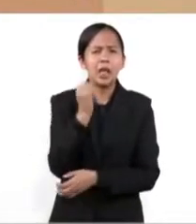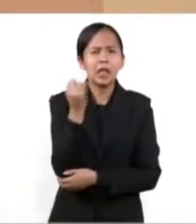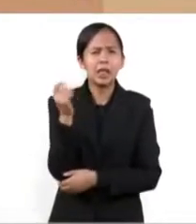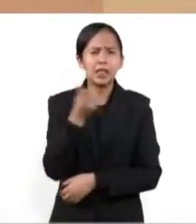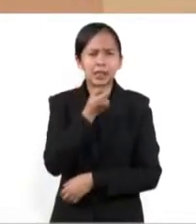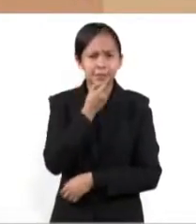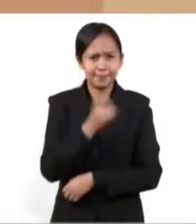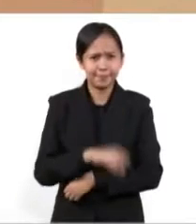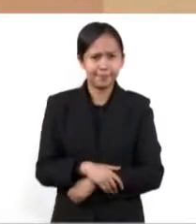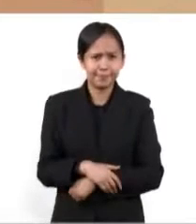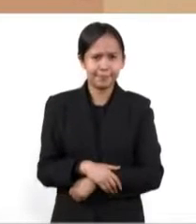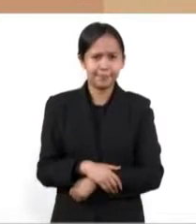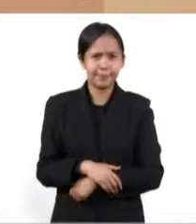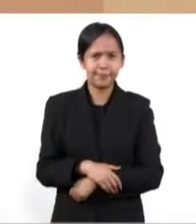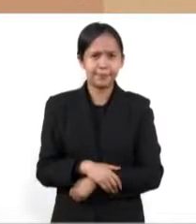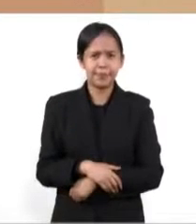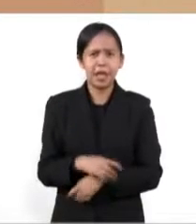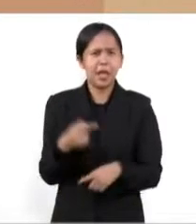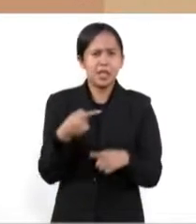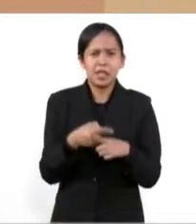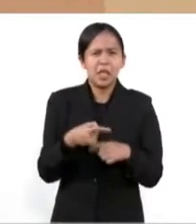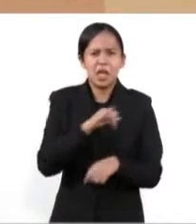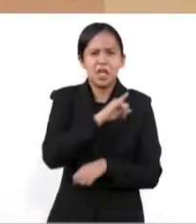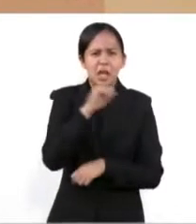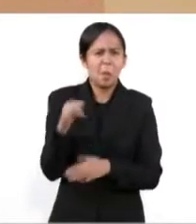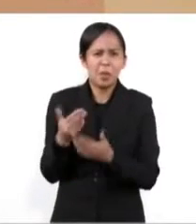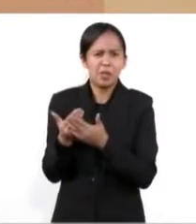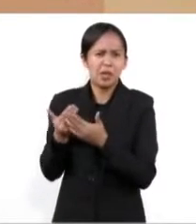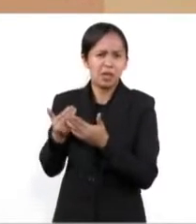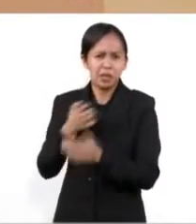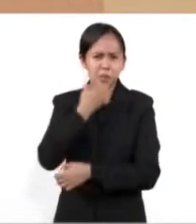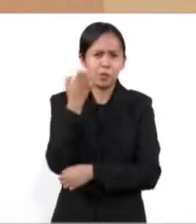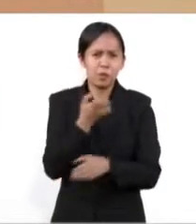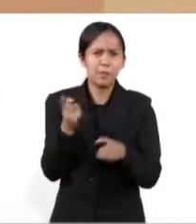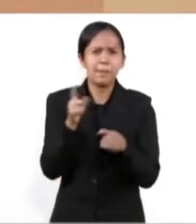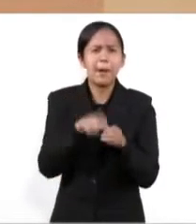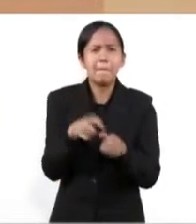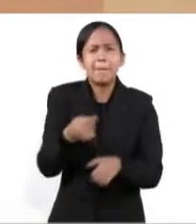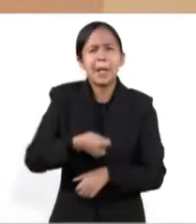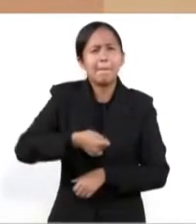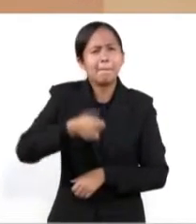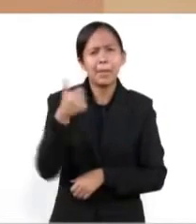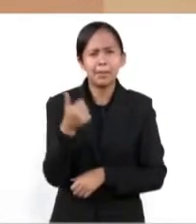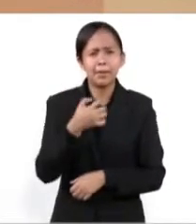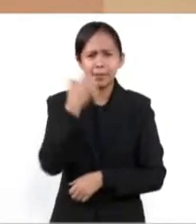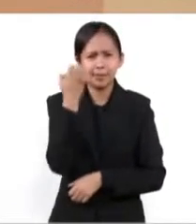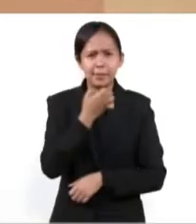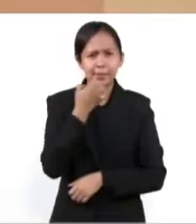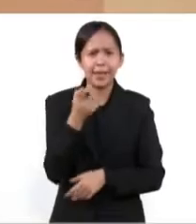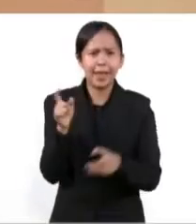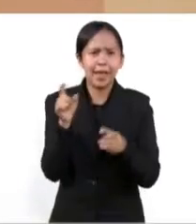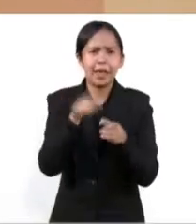mano. ¿Quién no había ido nunca antes a la escuela? ¿Qué es la primera vez que va a la escuela?